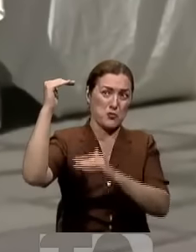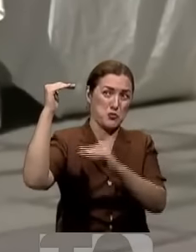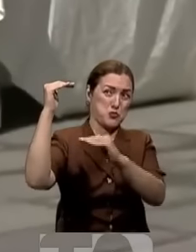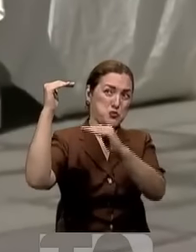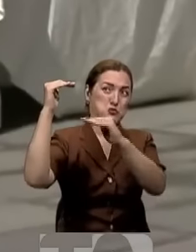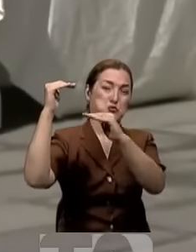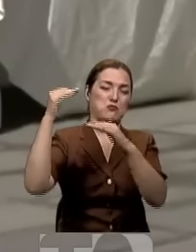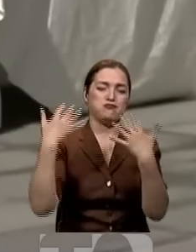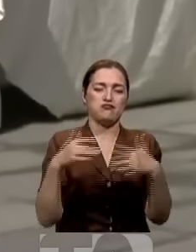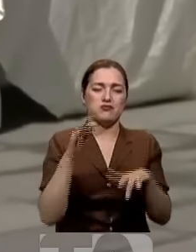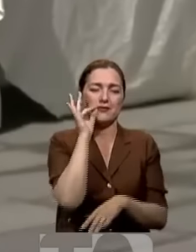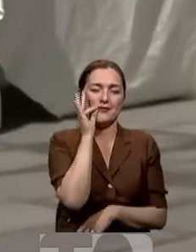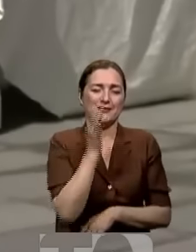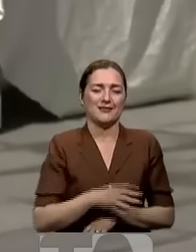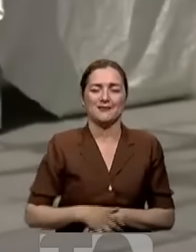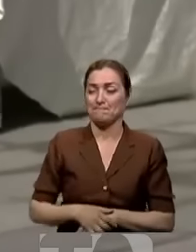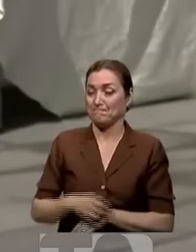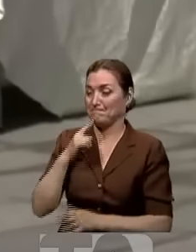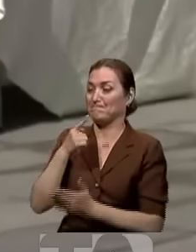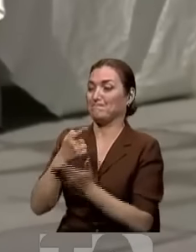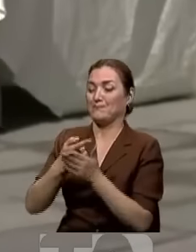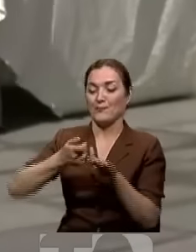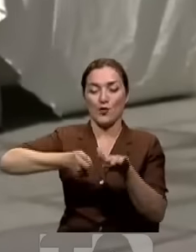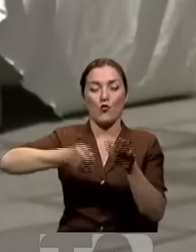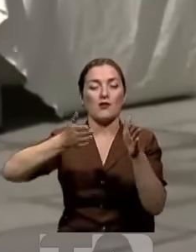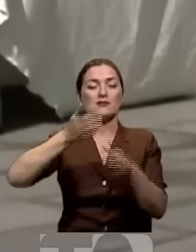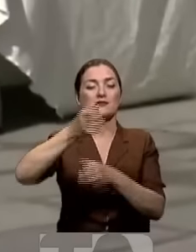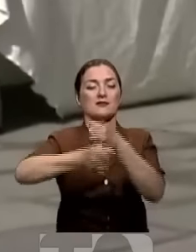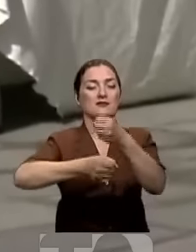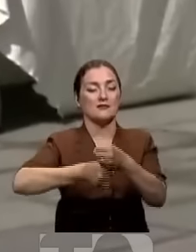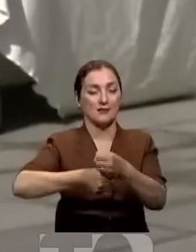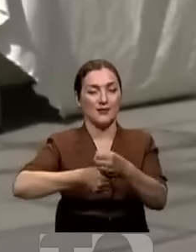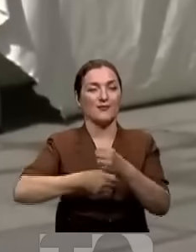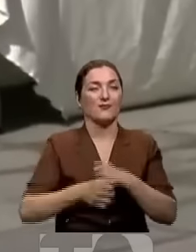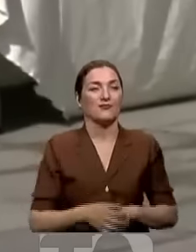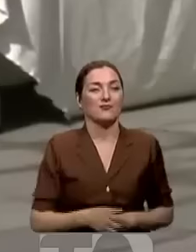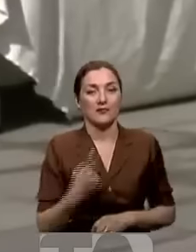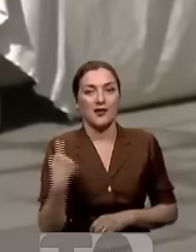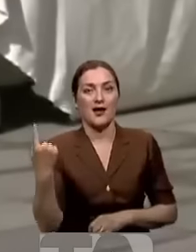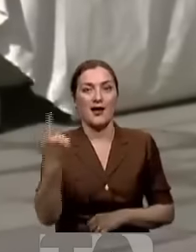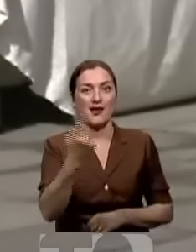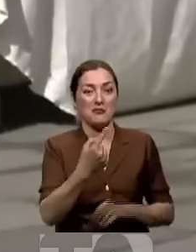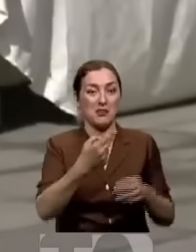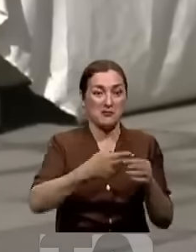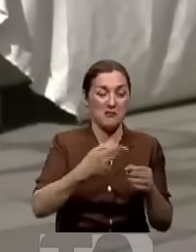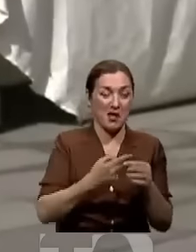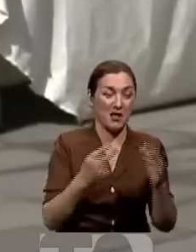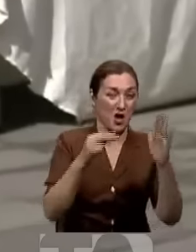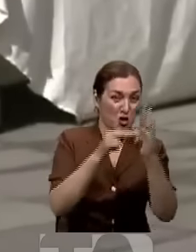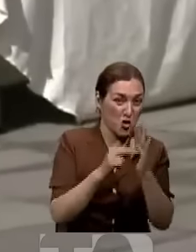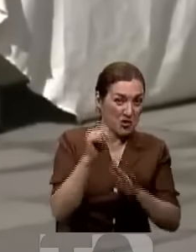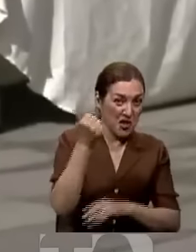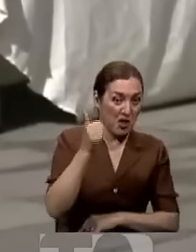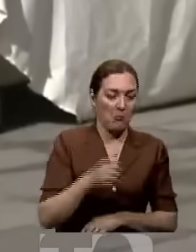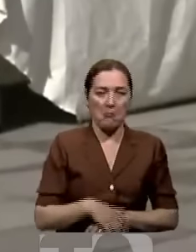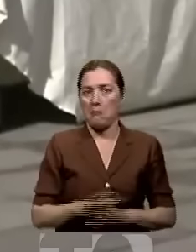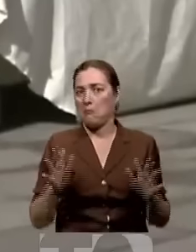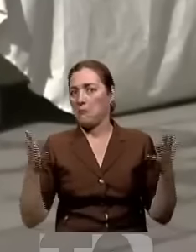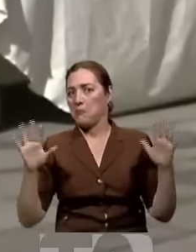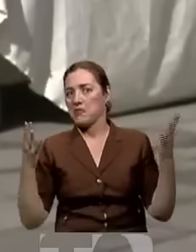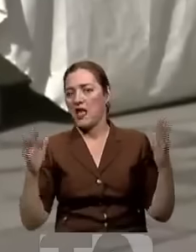es, mi querido Albert. Te cuento además que el jurado este año a ninguno de los 11 participantes colocó 10